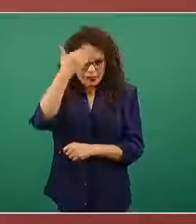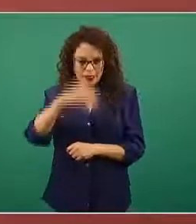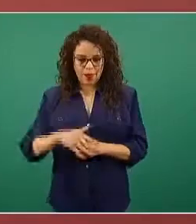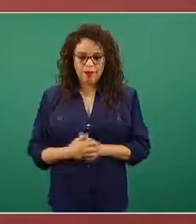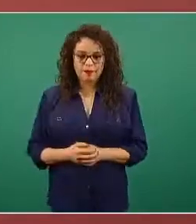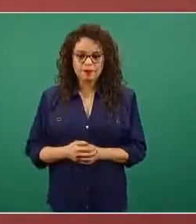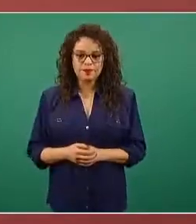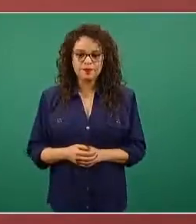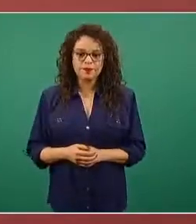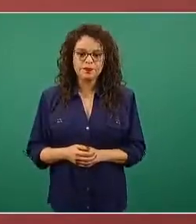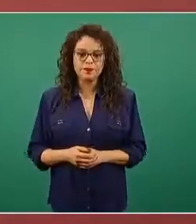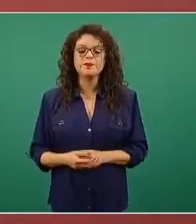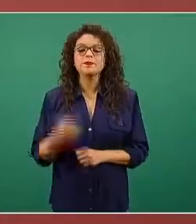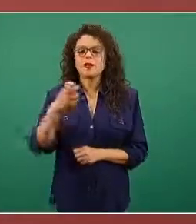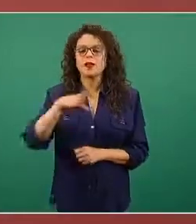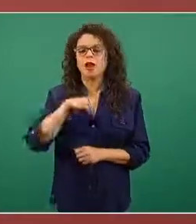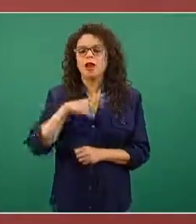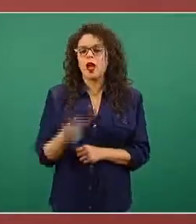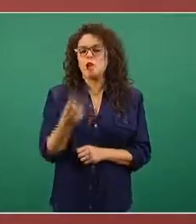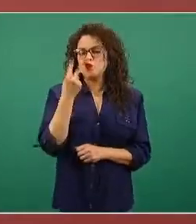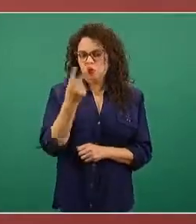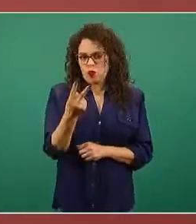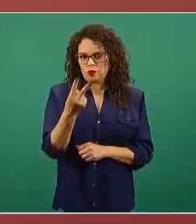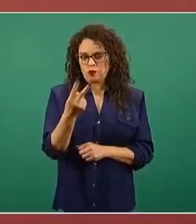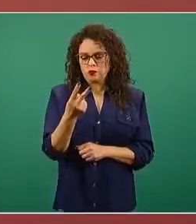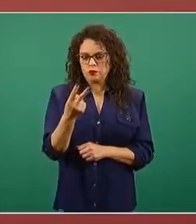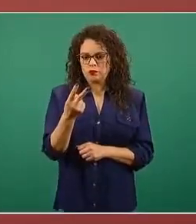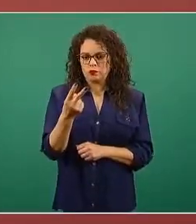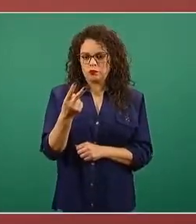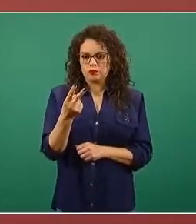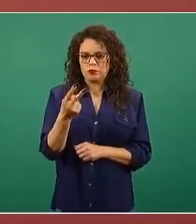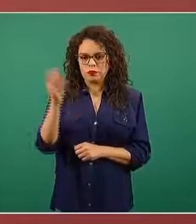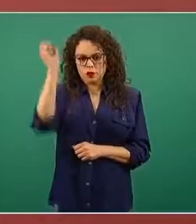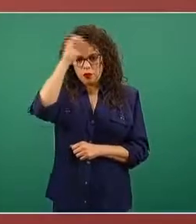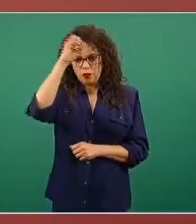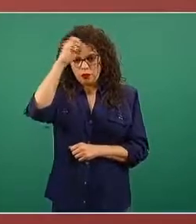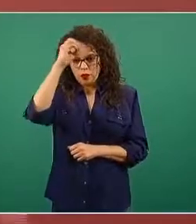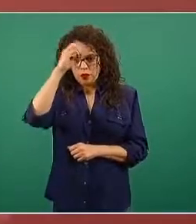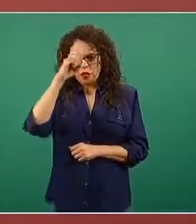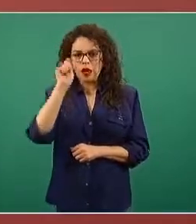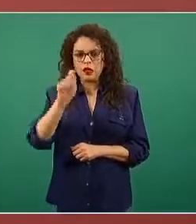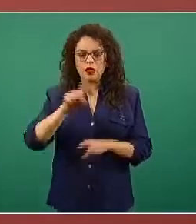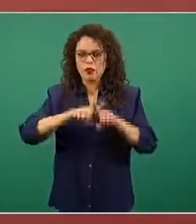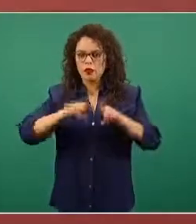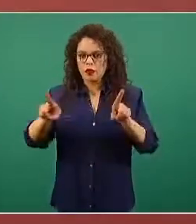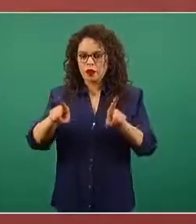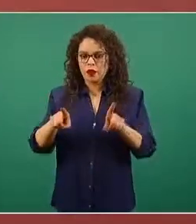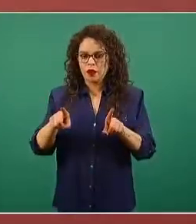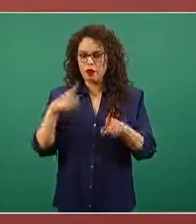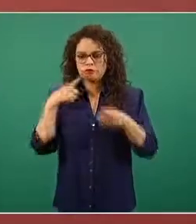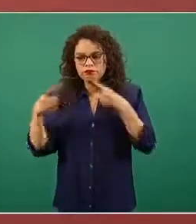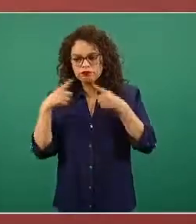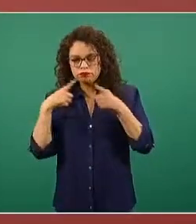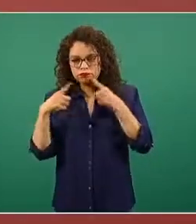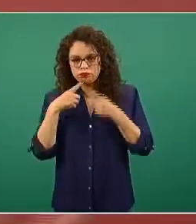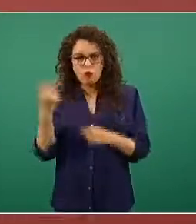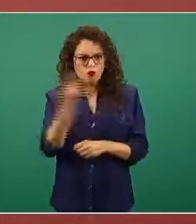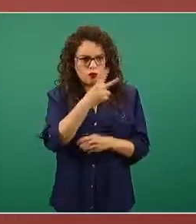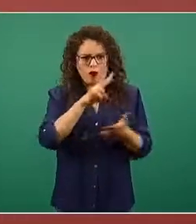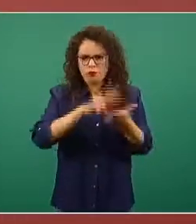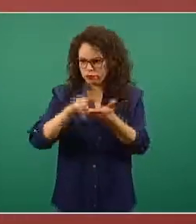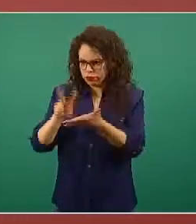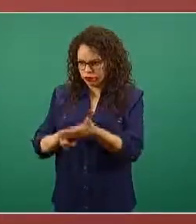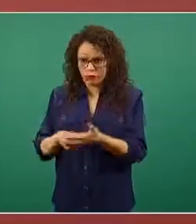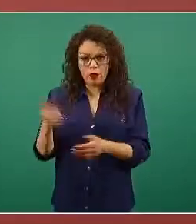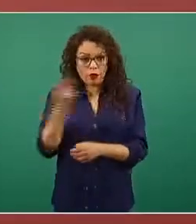comentarios que tienen que ver con distintos momentos de la conversación. Ambos son válidos, nadie está diciendo ni